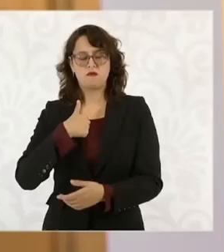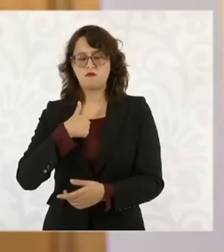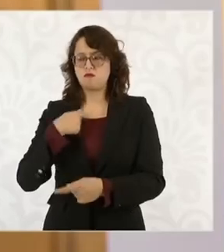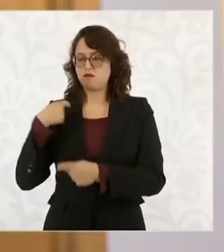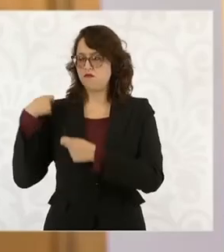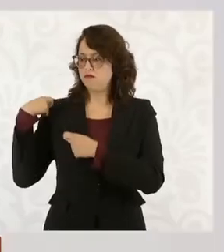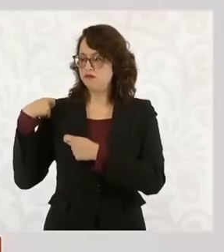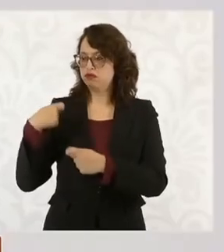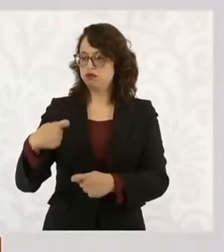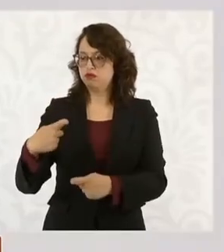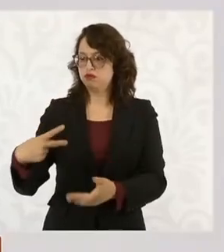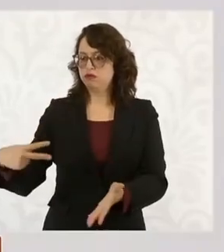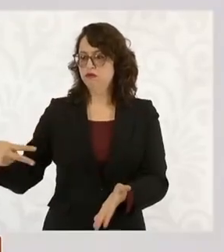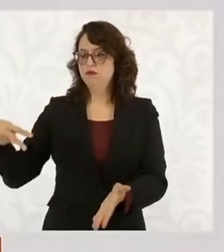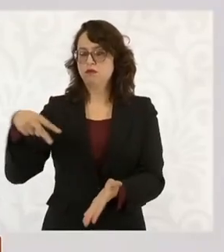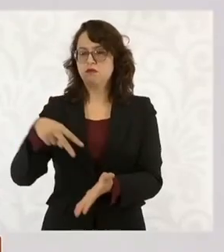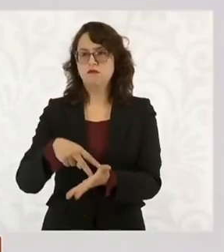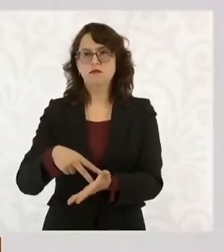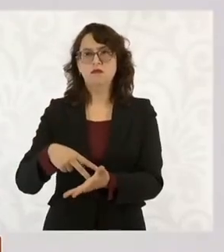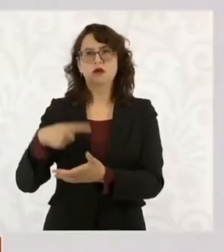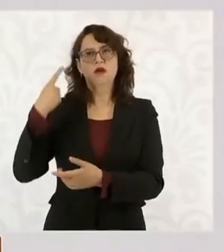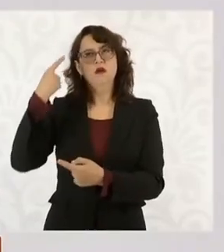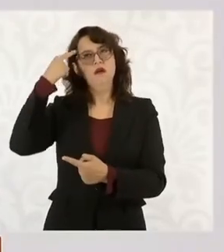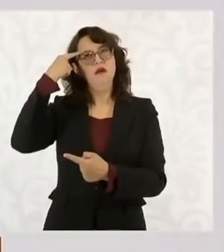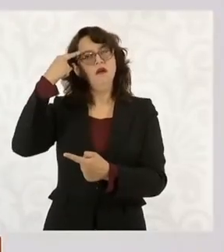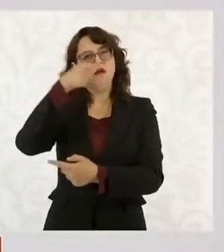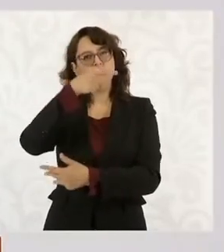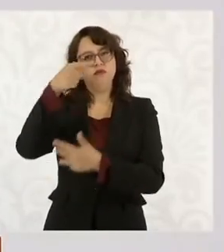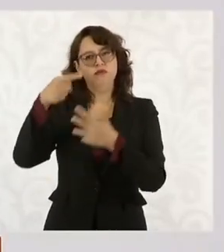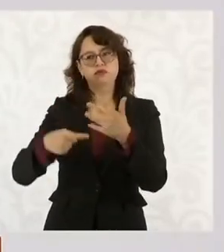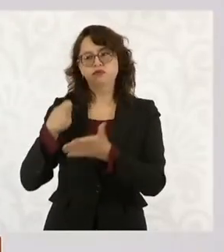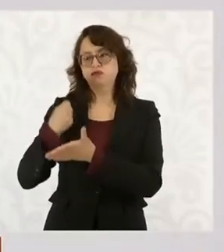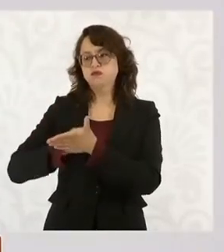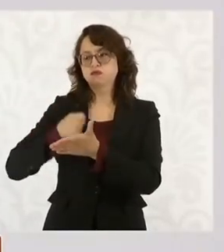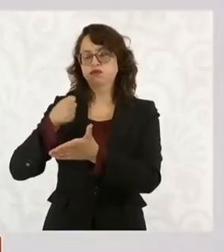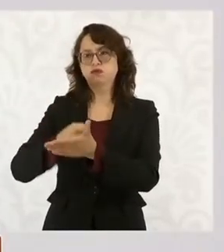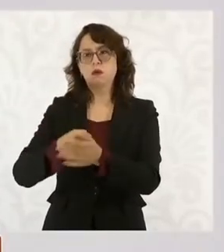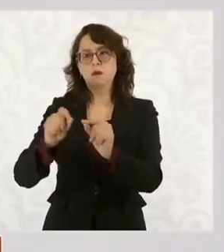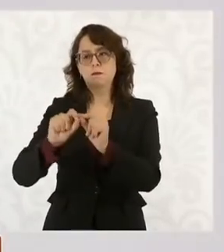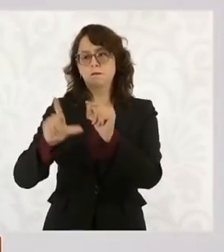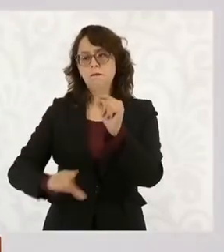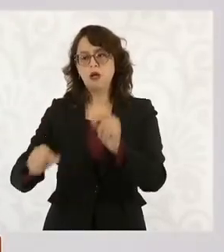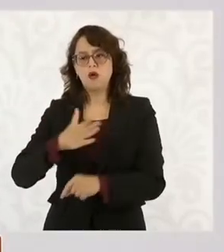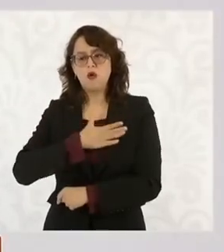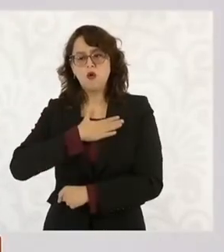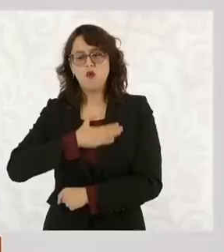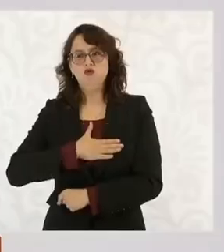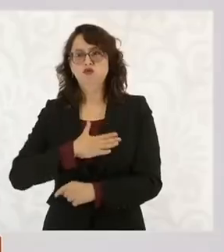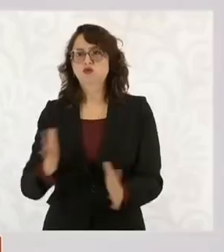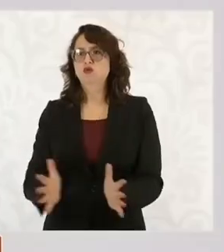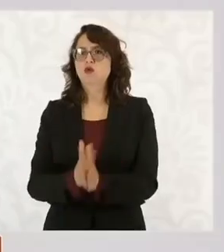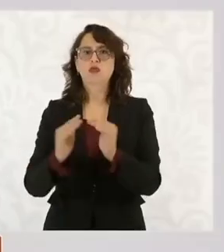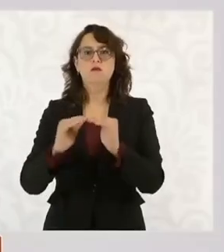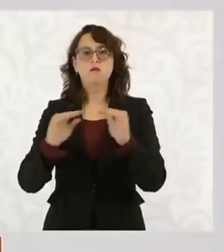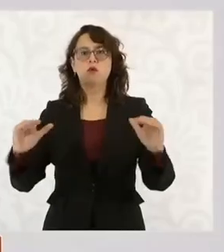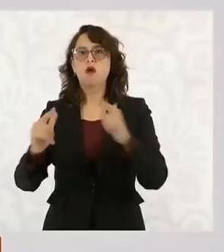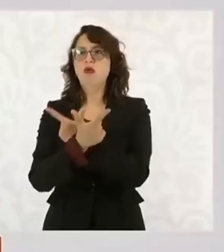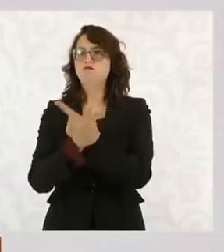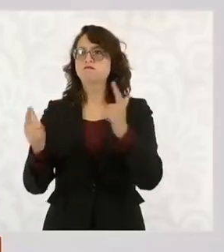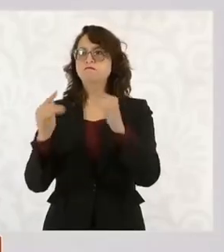nos han movido siempre: construir un México más justo, democrático, libre y